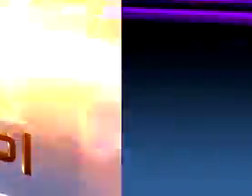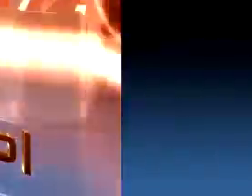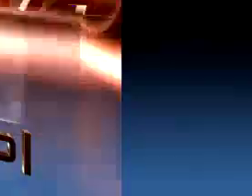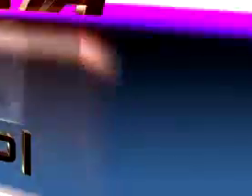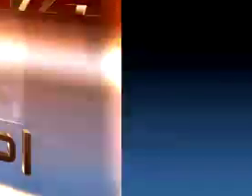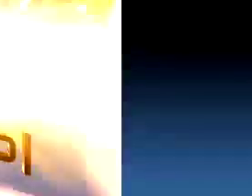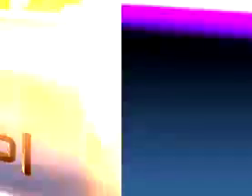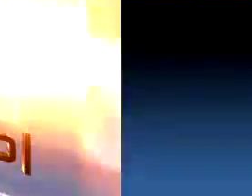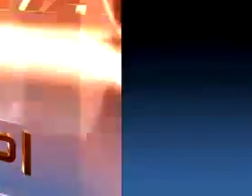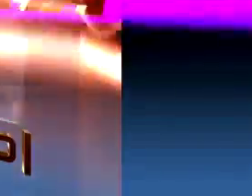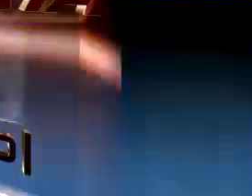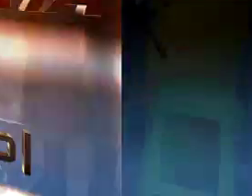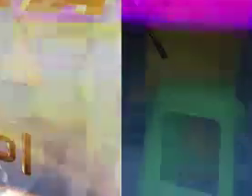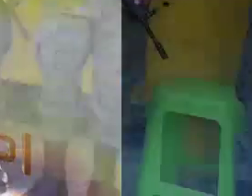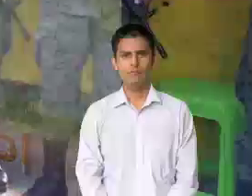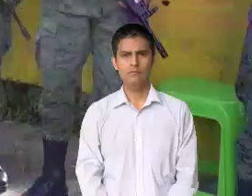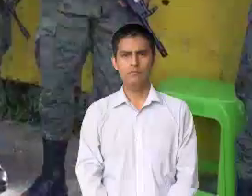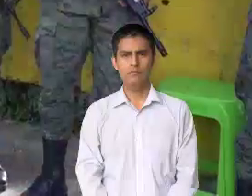abierta.